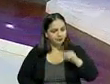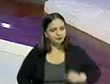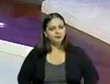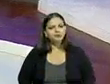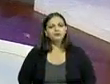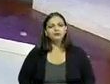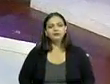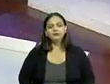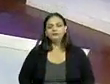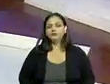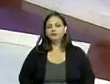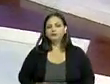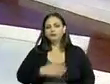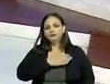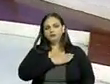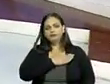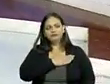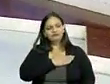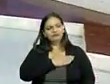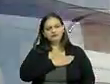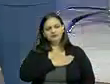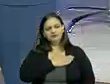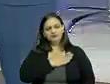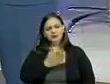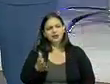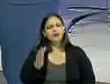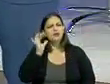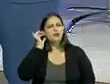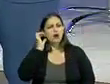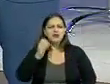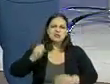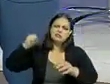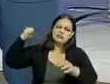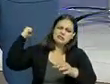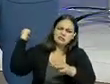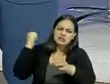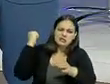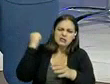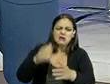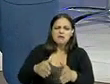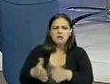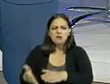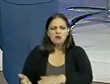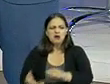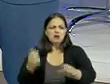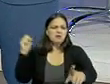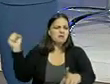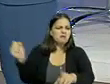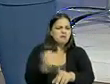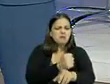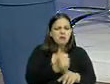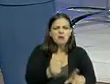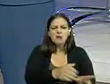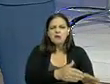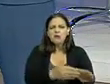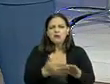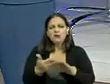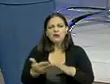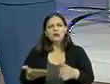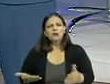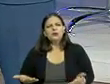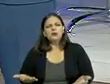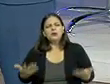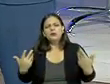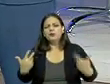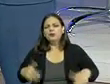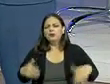Lamentable situación, aumentan los casos de femicidio, aumentan las tentativas de femicidio, y eso dicen las estadísticas, pero